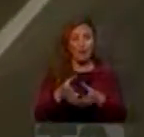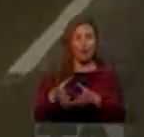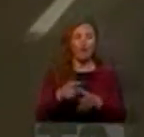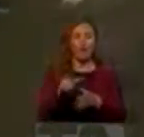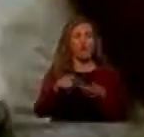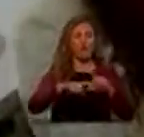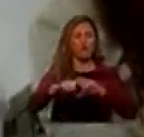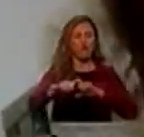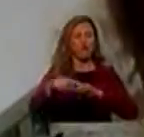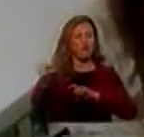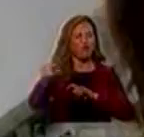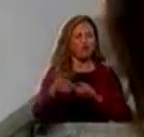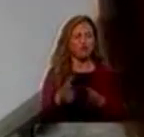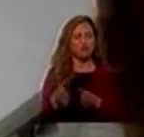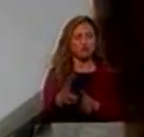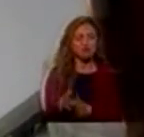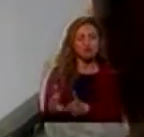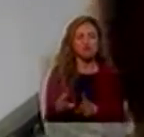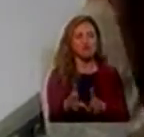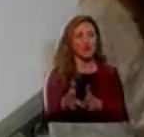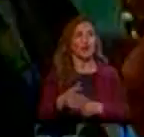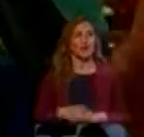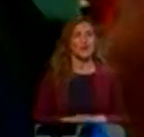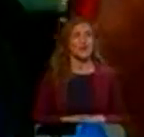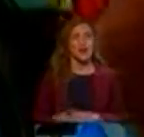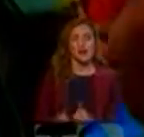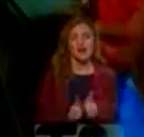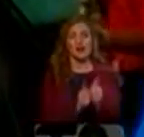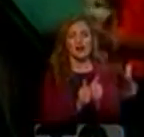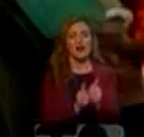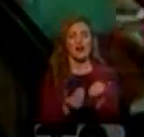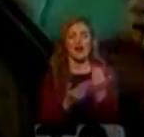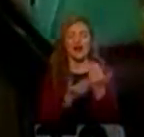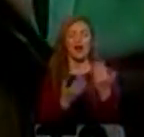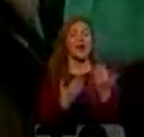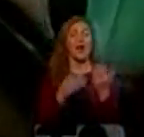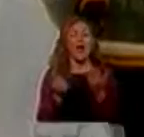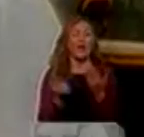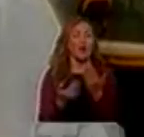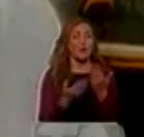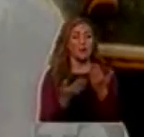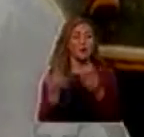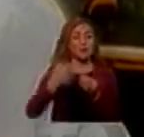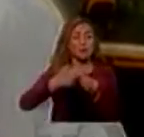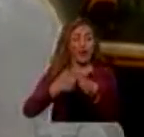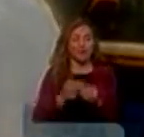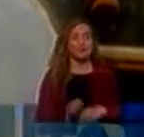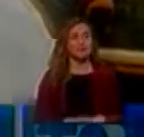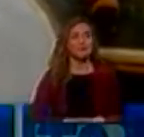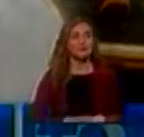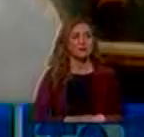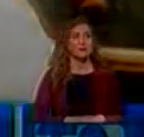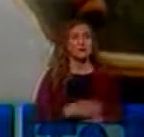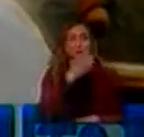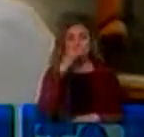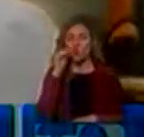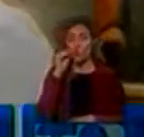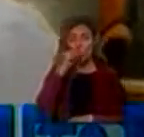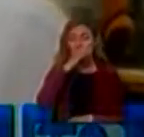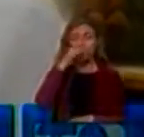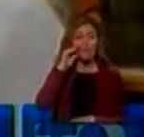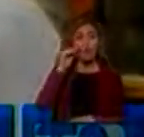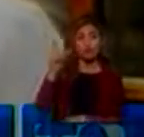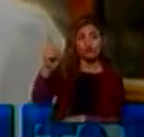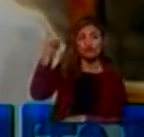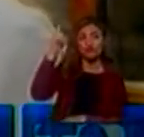funcionarios municipales de a poco se les juntaban, los cargos electos. Todos estaban allí también para agradecer. Decirle gracias a un gran líder, a Jaime